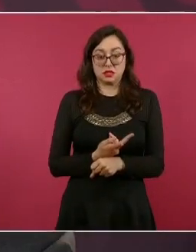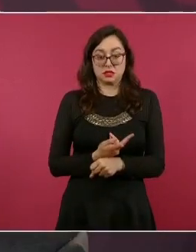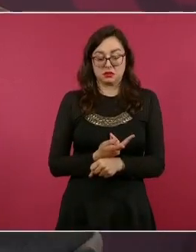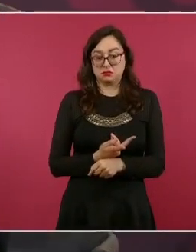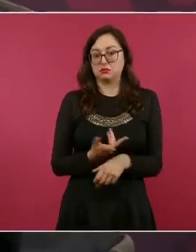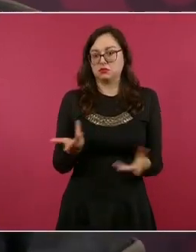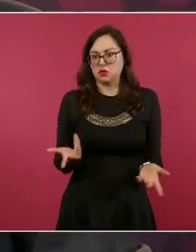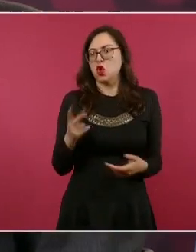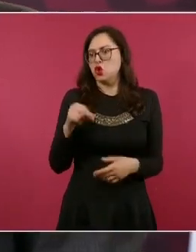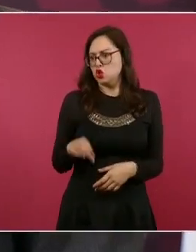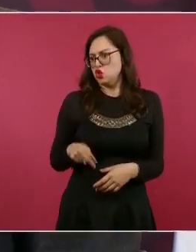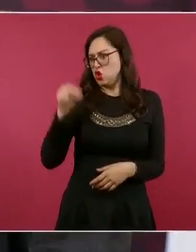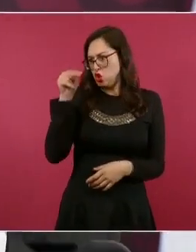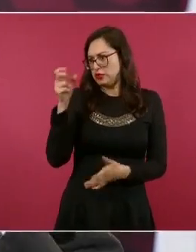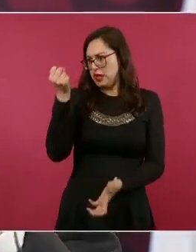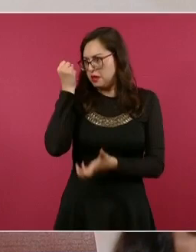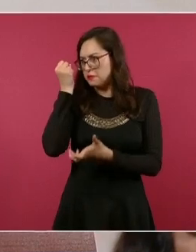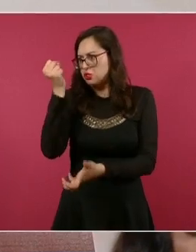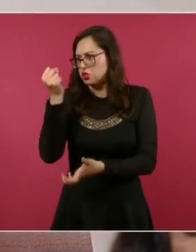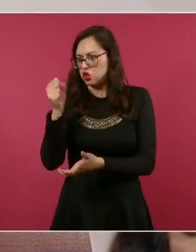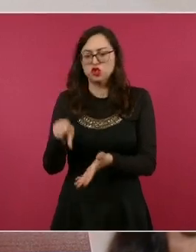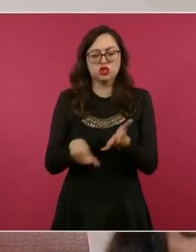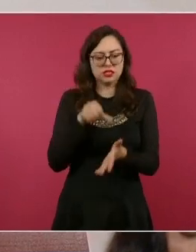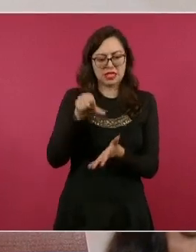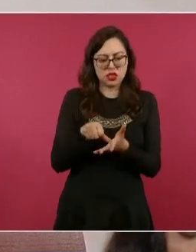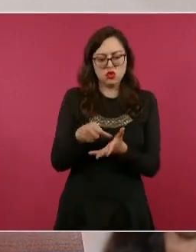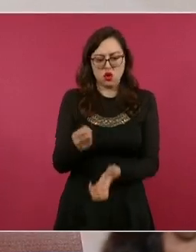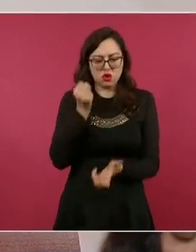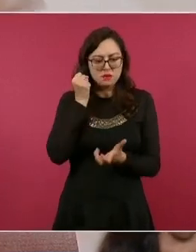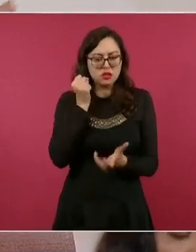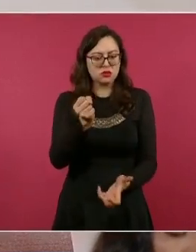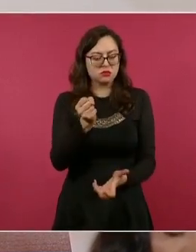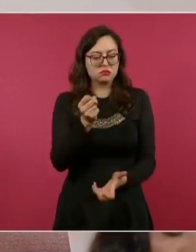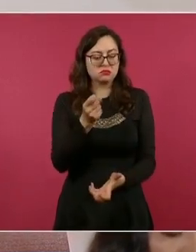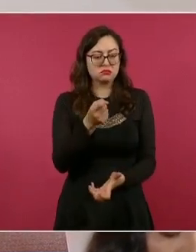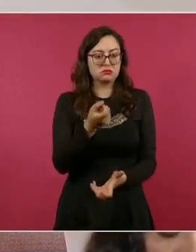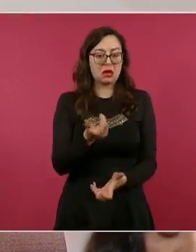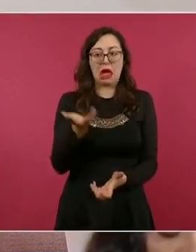ninguna región del país. Pero bueno, se orientó más donde no se